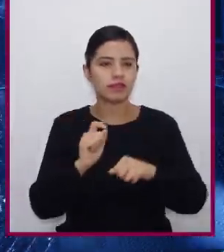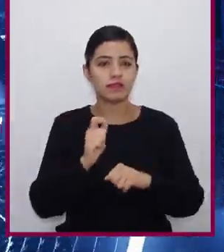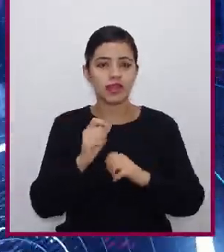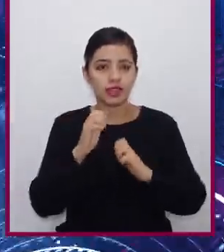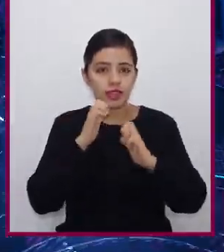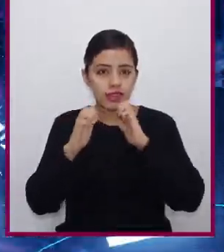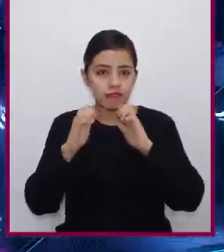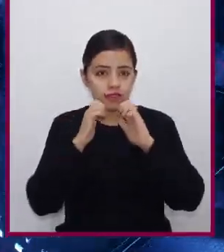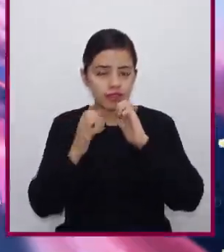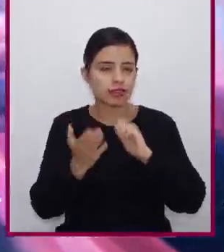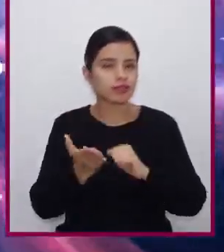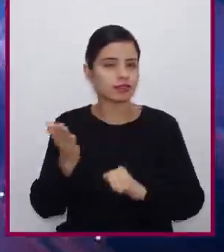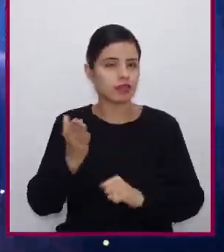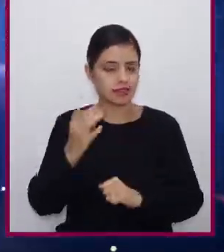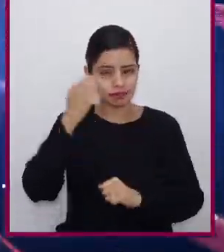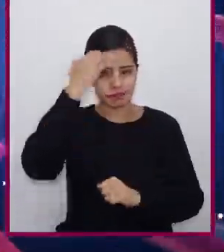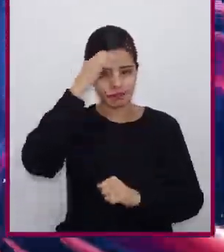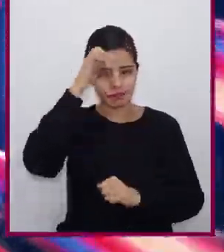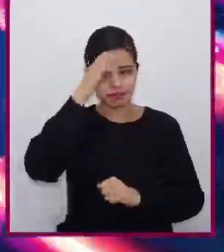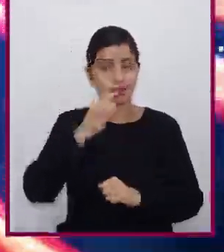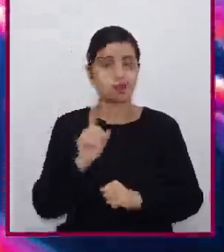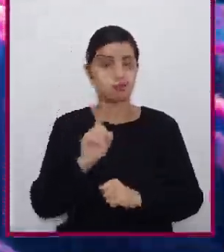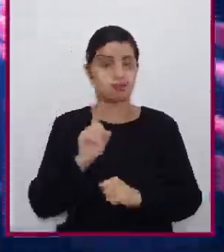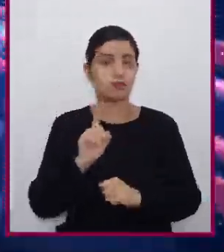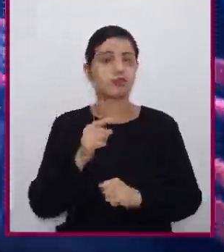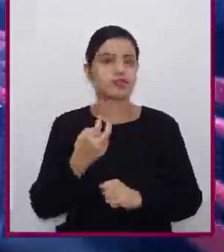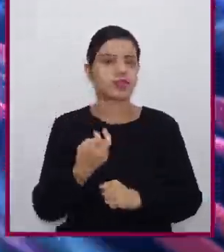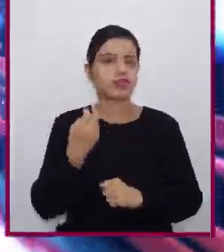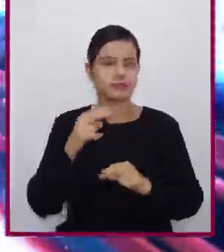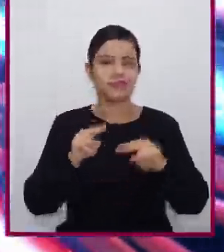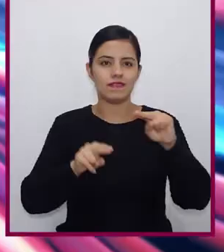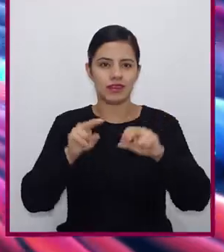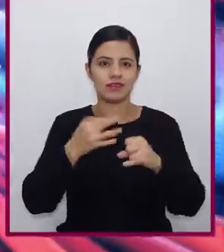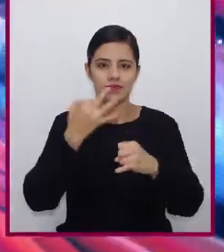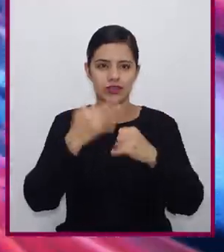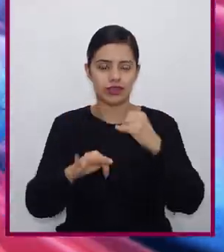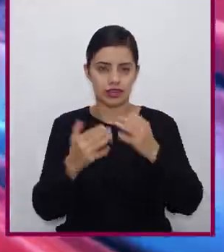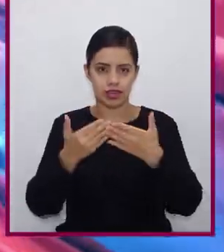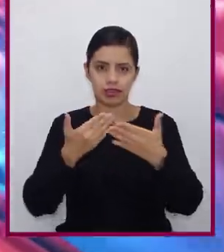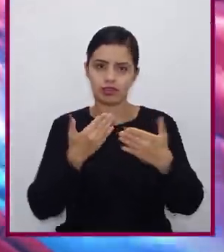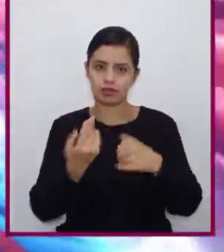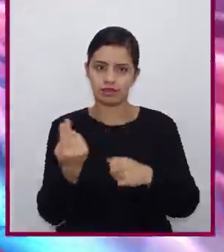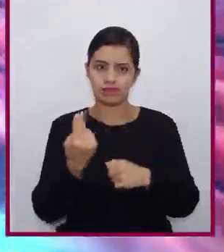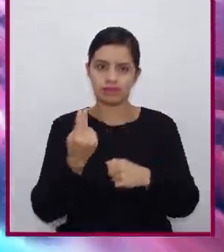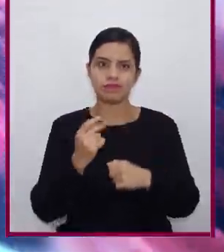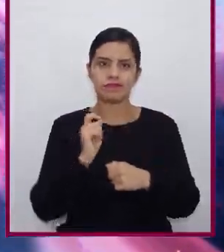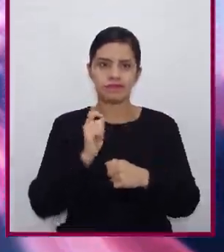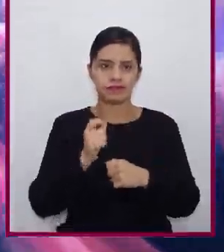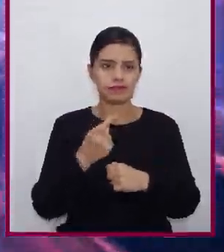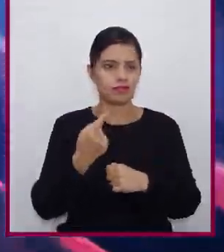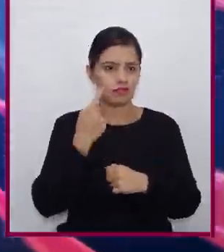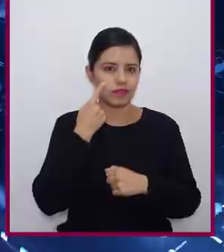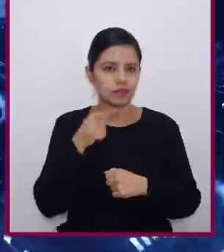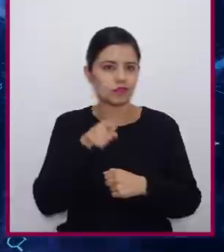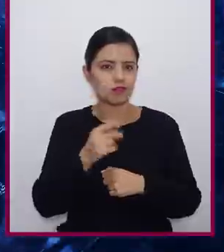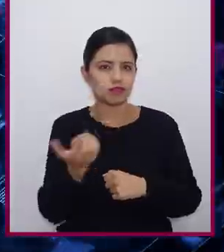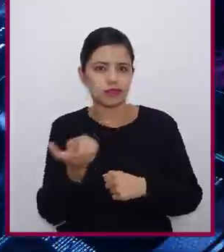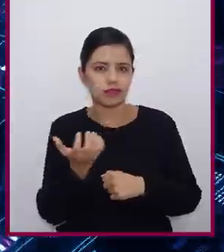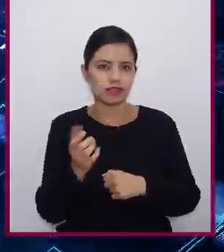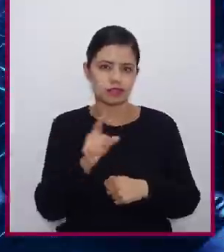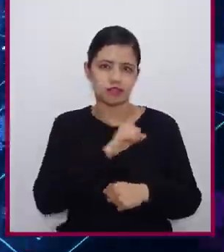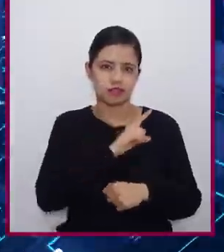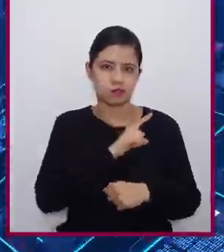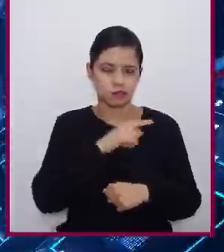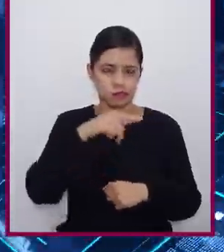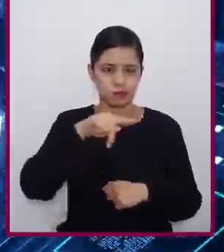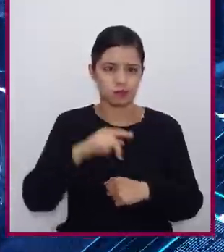entrevista con nuestro especialista. Ah, no, ese es de nuestros niveles finales. Antes debemos de pasar el tutorial, hágalo usted mismo. Pues vamos para